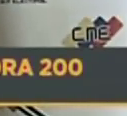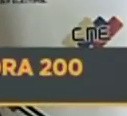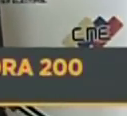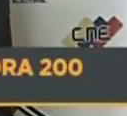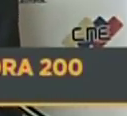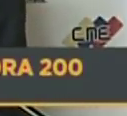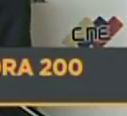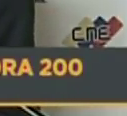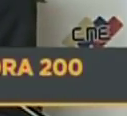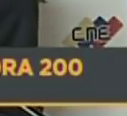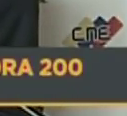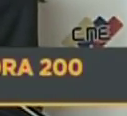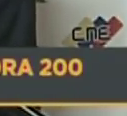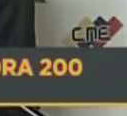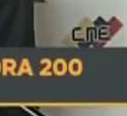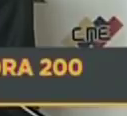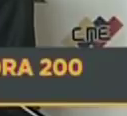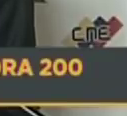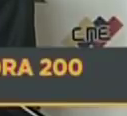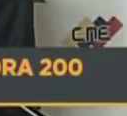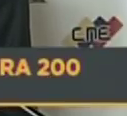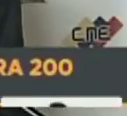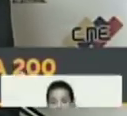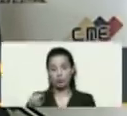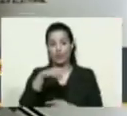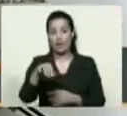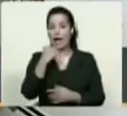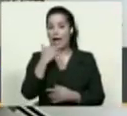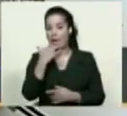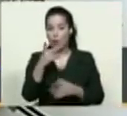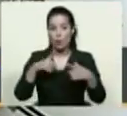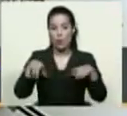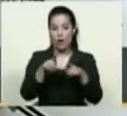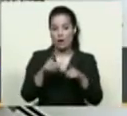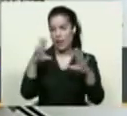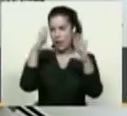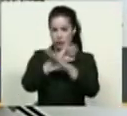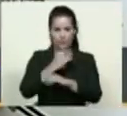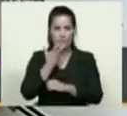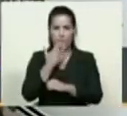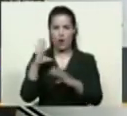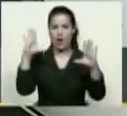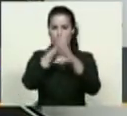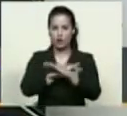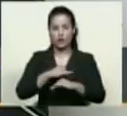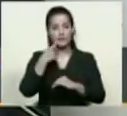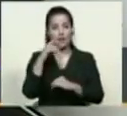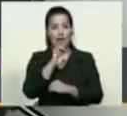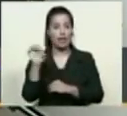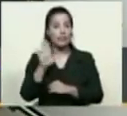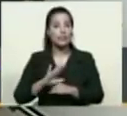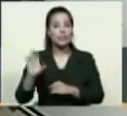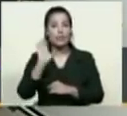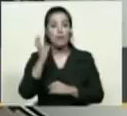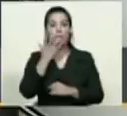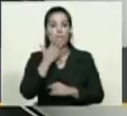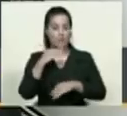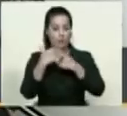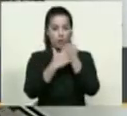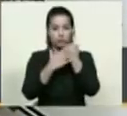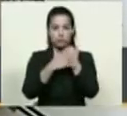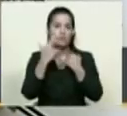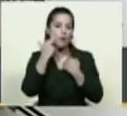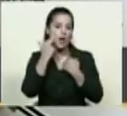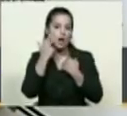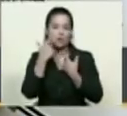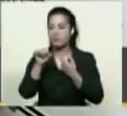te cuida si, por ejemplo, tú vas a algún establecimiento nocturno en el este de la ciudad de Caracas y si eres de este color de piel, no te